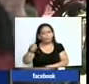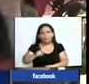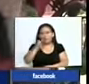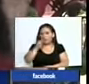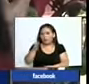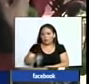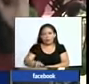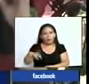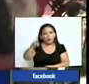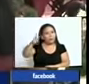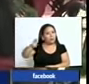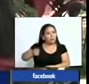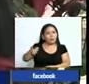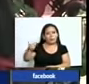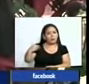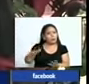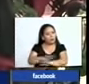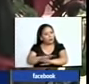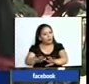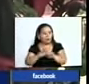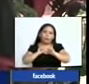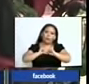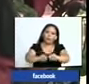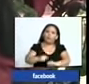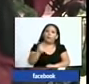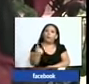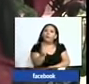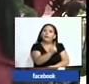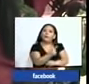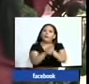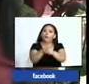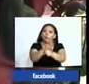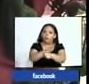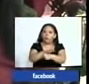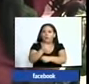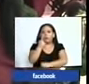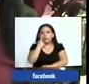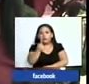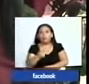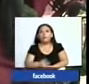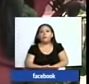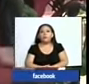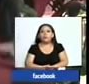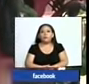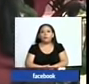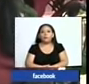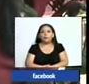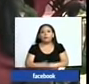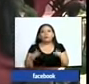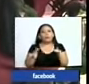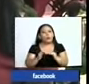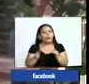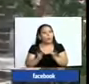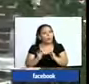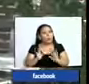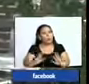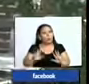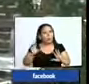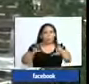hace un mes ya no hay fallecidos y yo creo que ha bajado también el riesgo de contagio